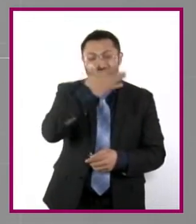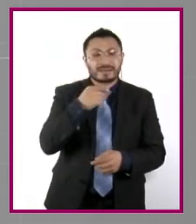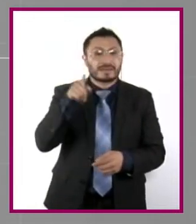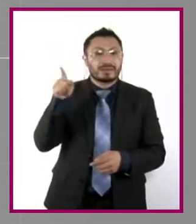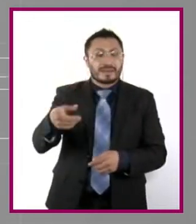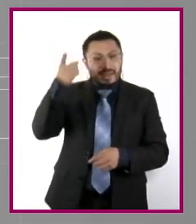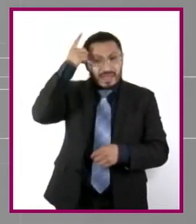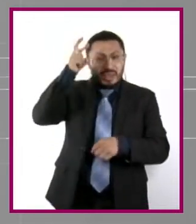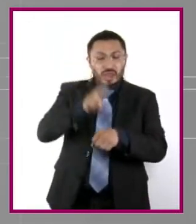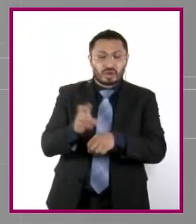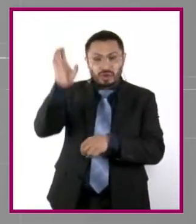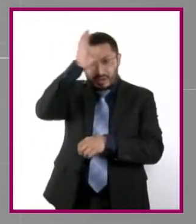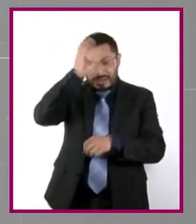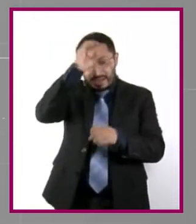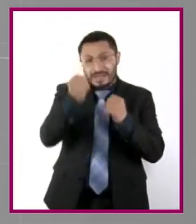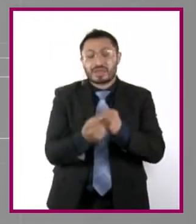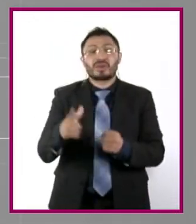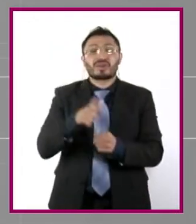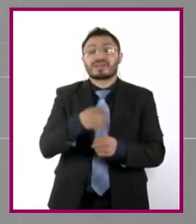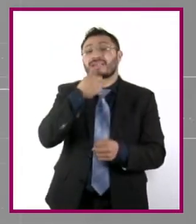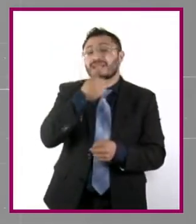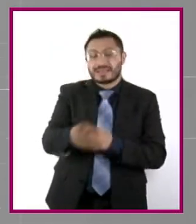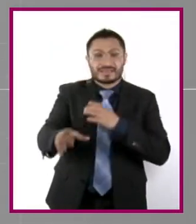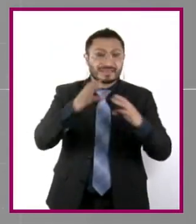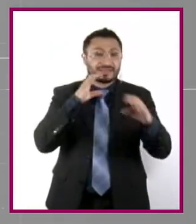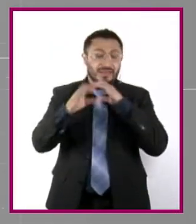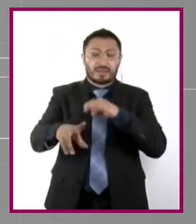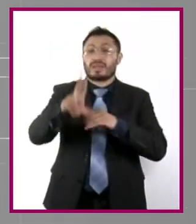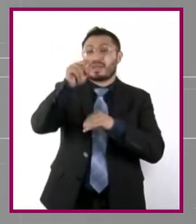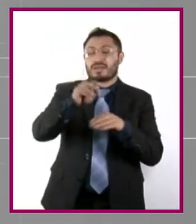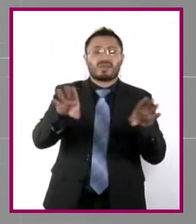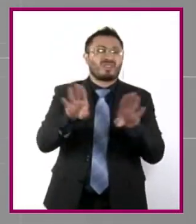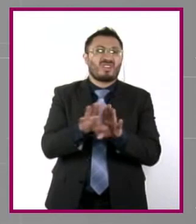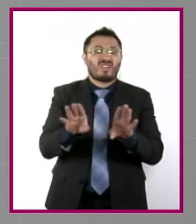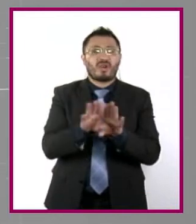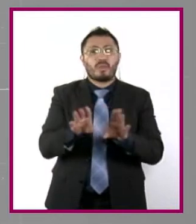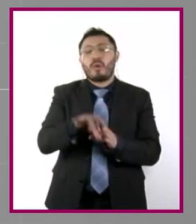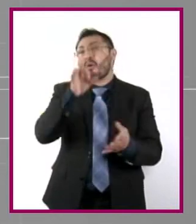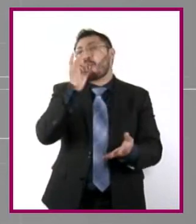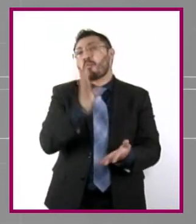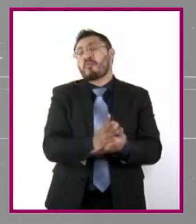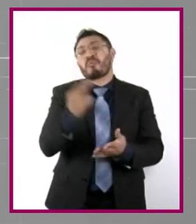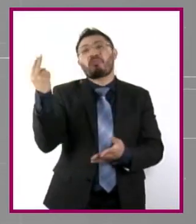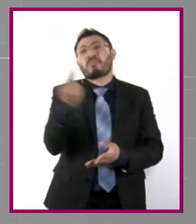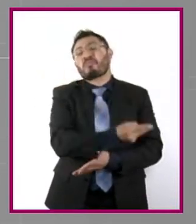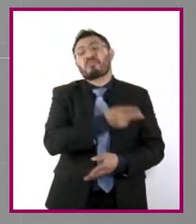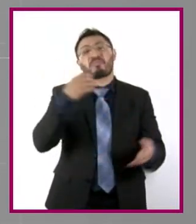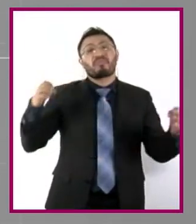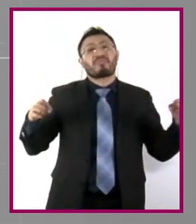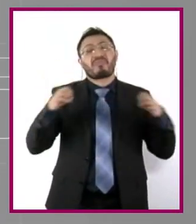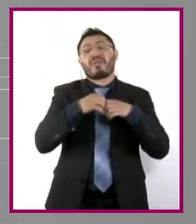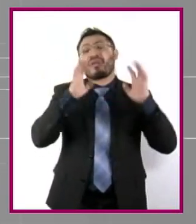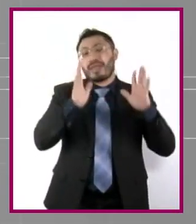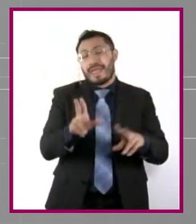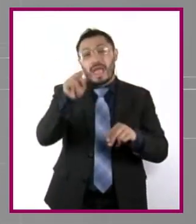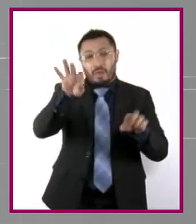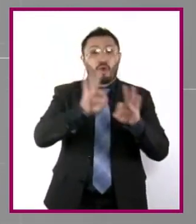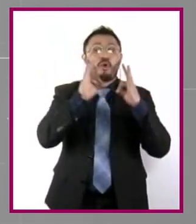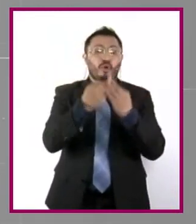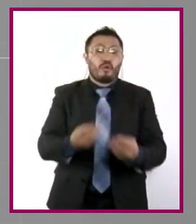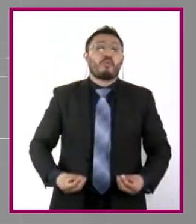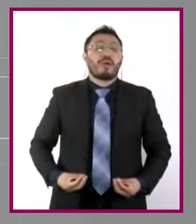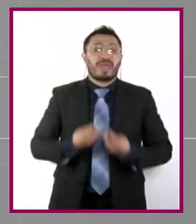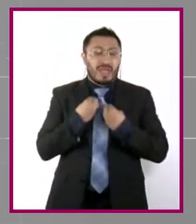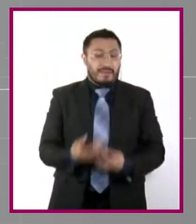lingüista Jesús Galindo Cáceres dice que la comunicación no solo es una necesidad emergente, sino un estilo de vida, una cosmovisión,